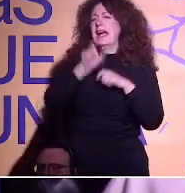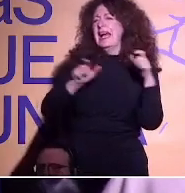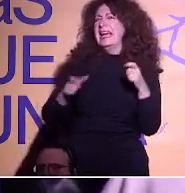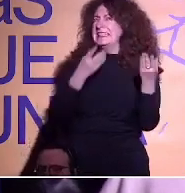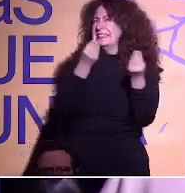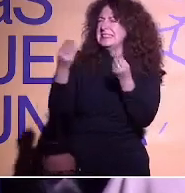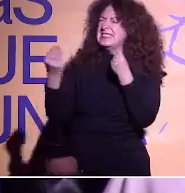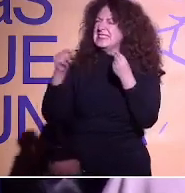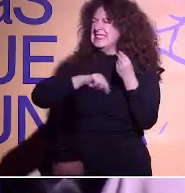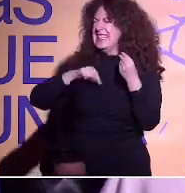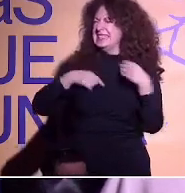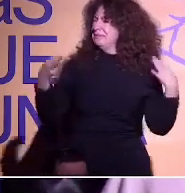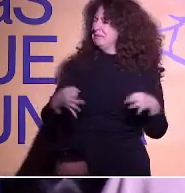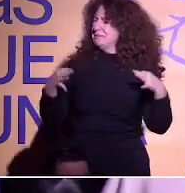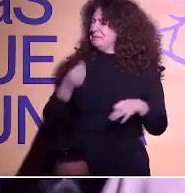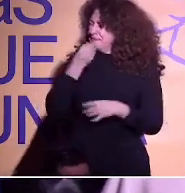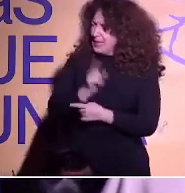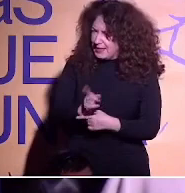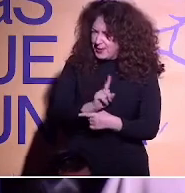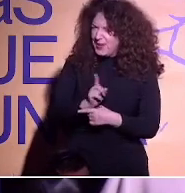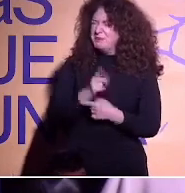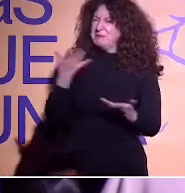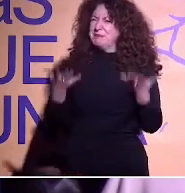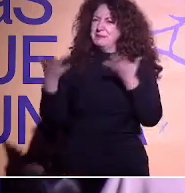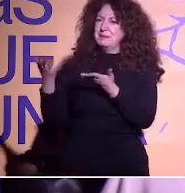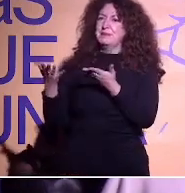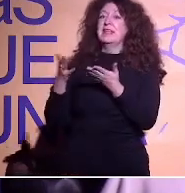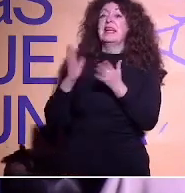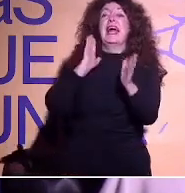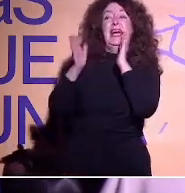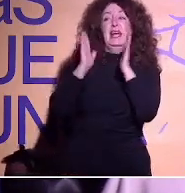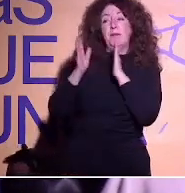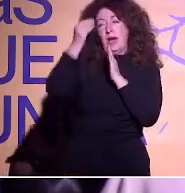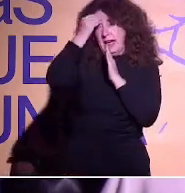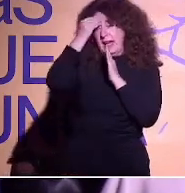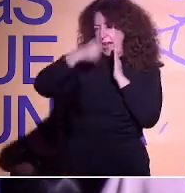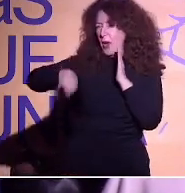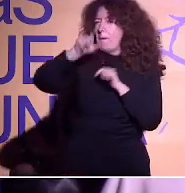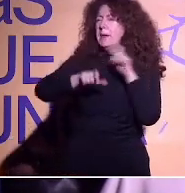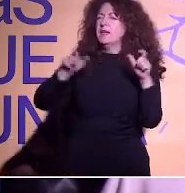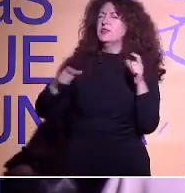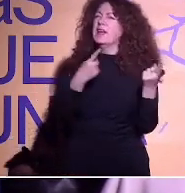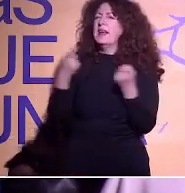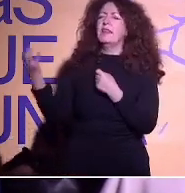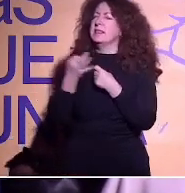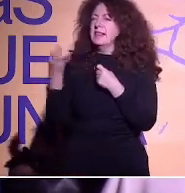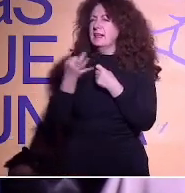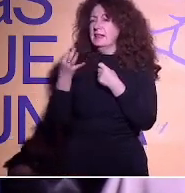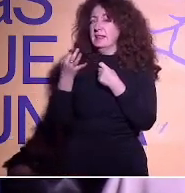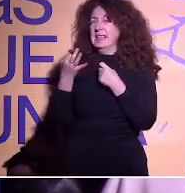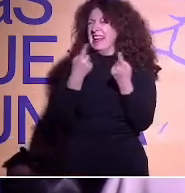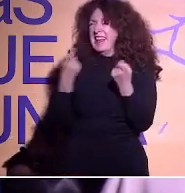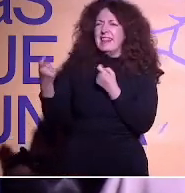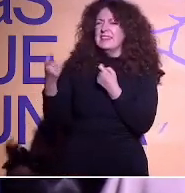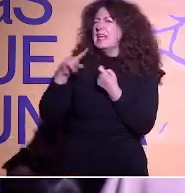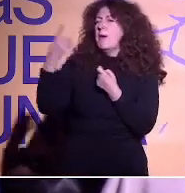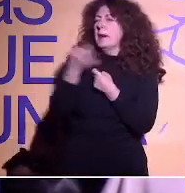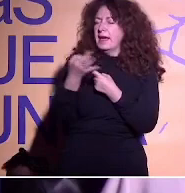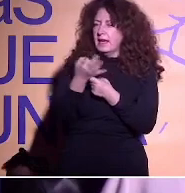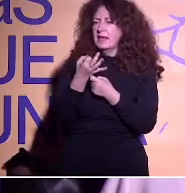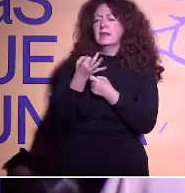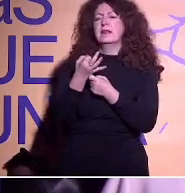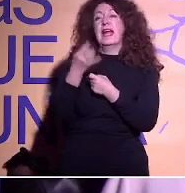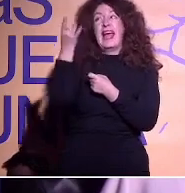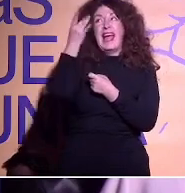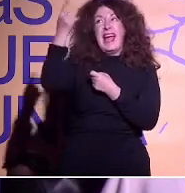gente se siente segura una época en la que creo que las personas necesitamos más que ninguna otra cosa